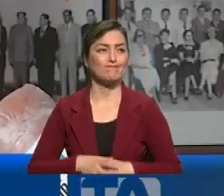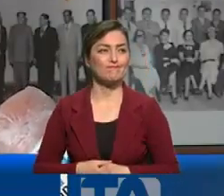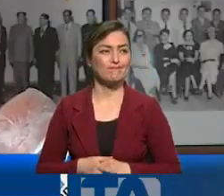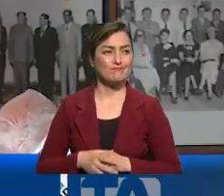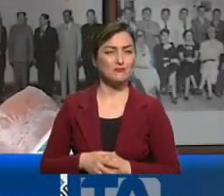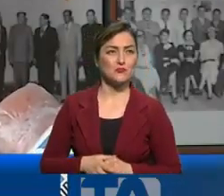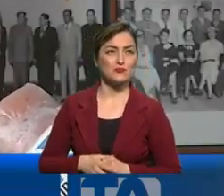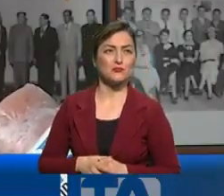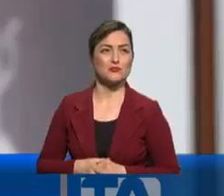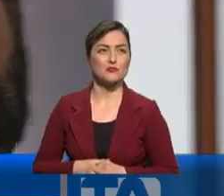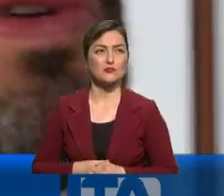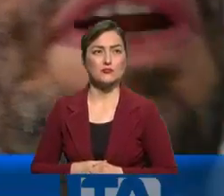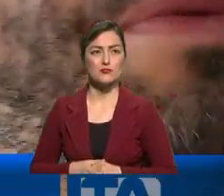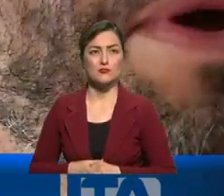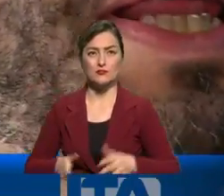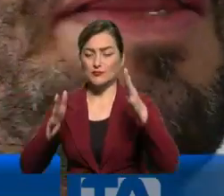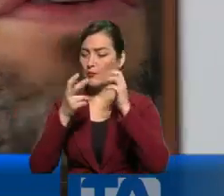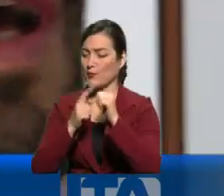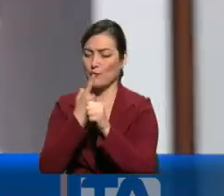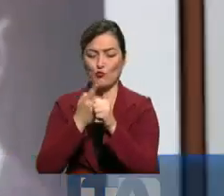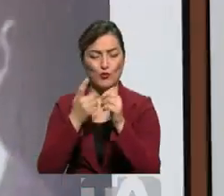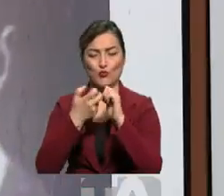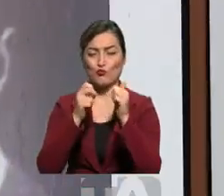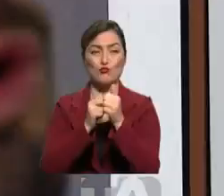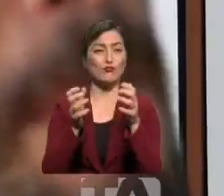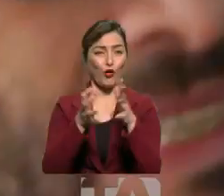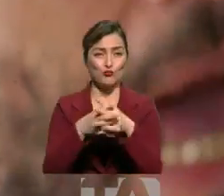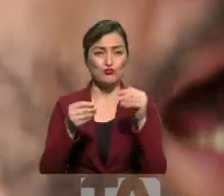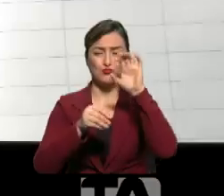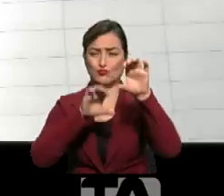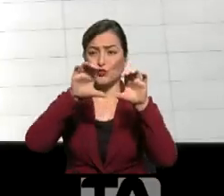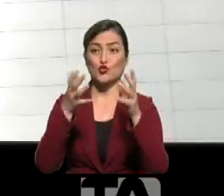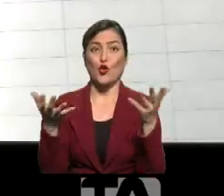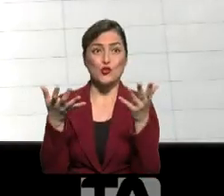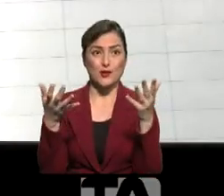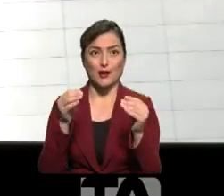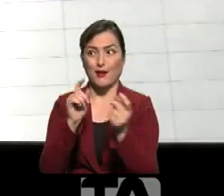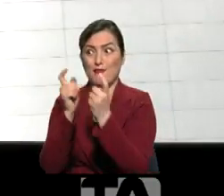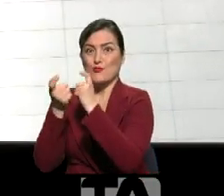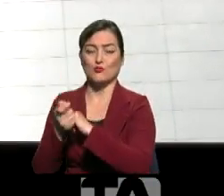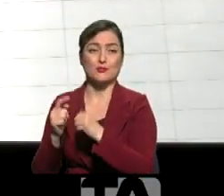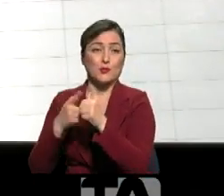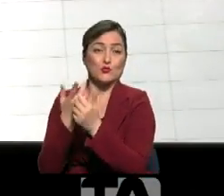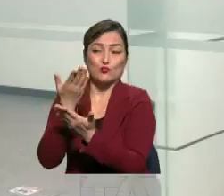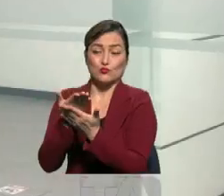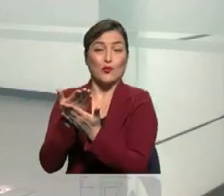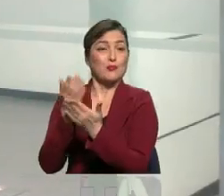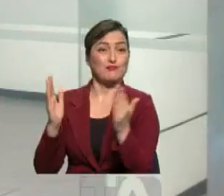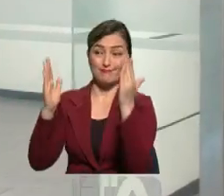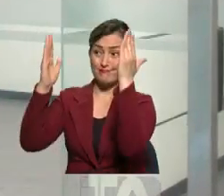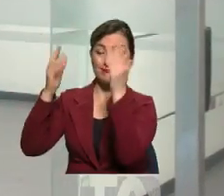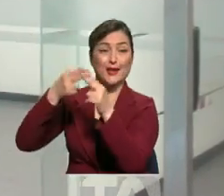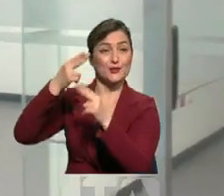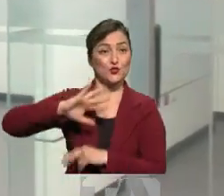prioridad triple A es resolver el tema de las reservas de la colección nacional. Originalmente se planteó usar el edificio de la ex UNASUR